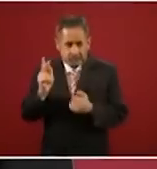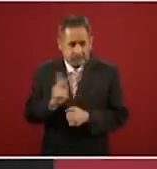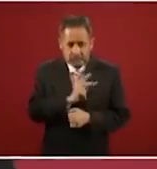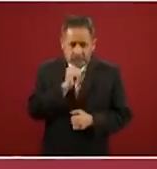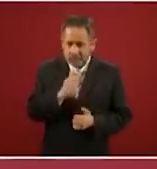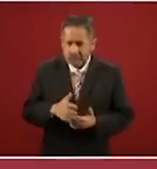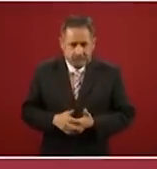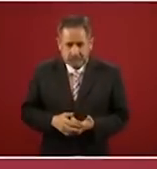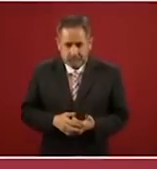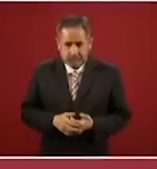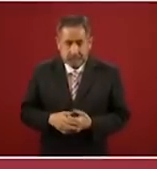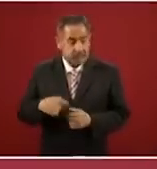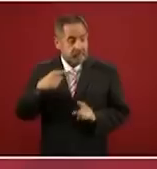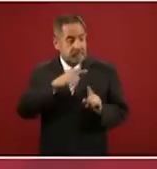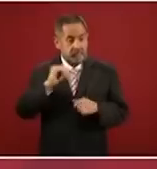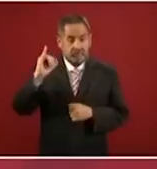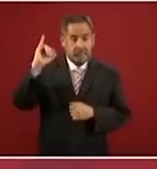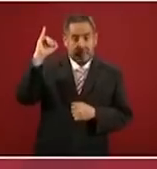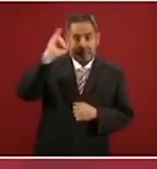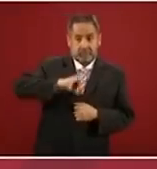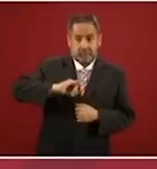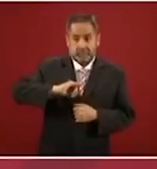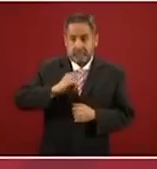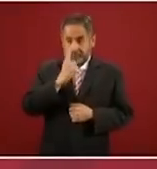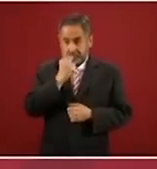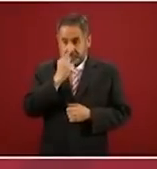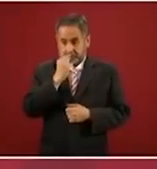de que el jefe de la policía